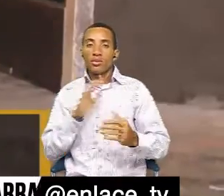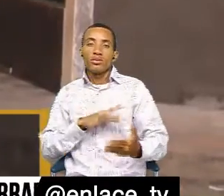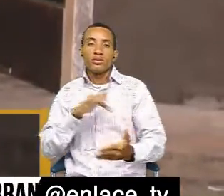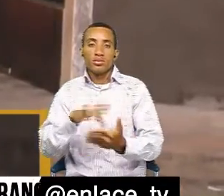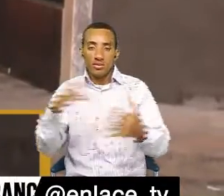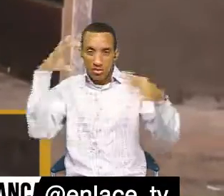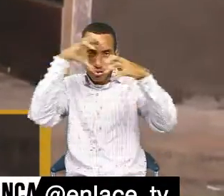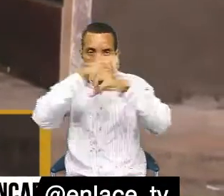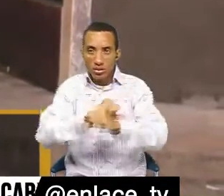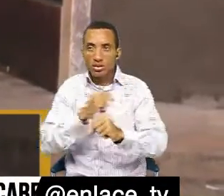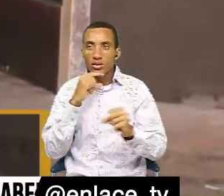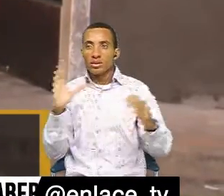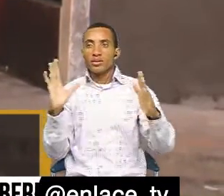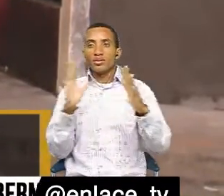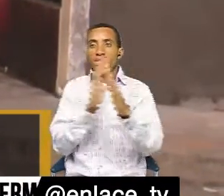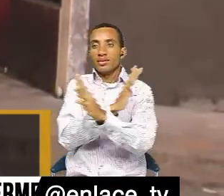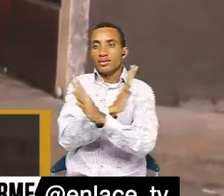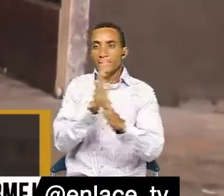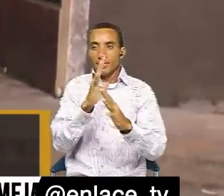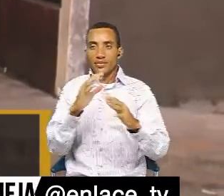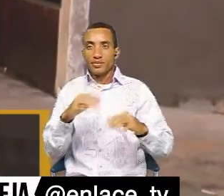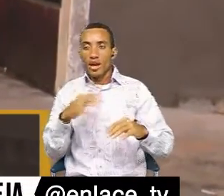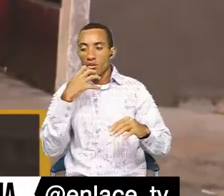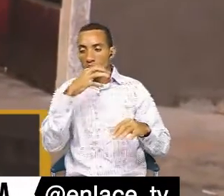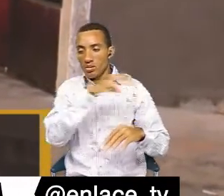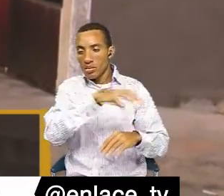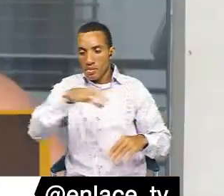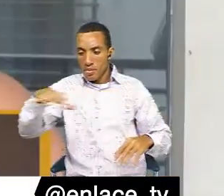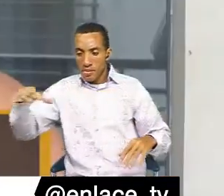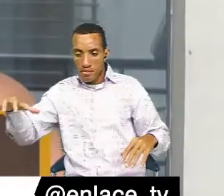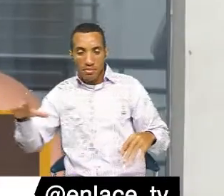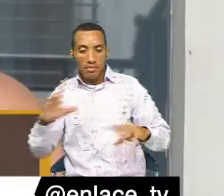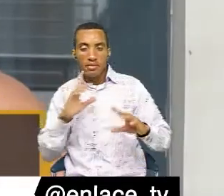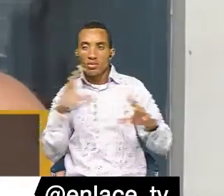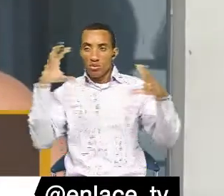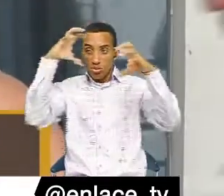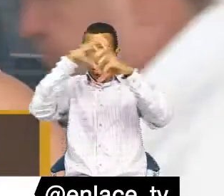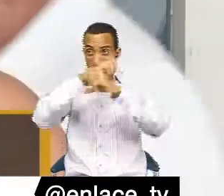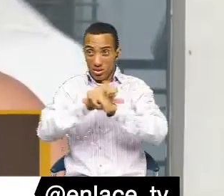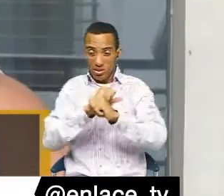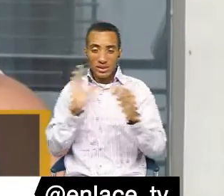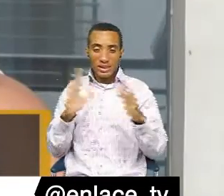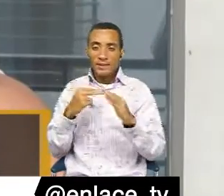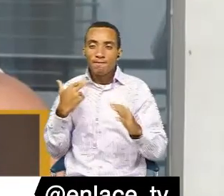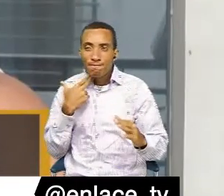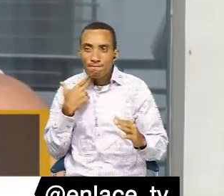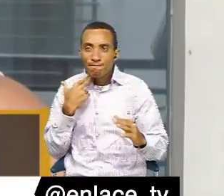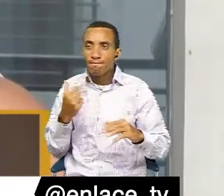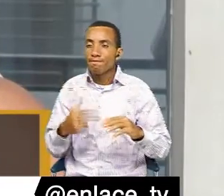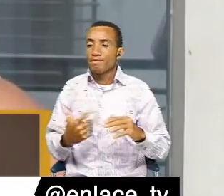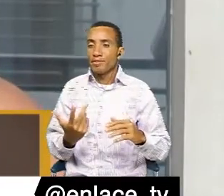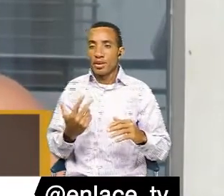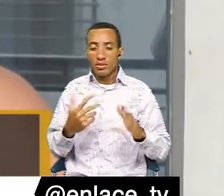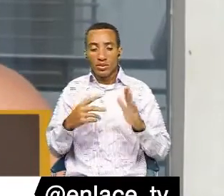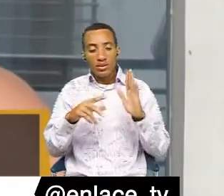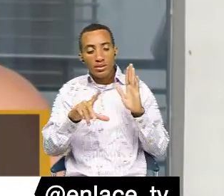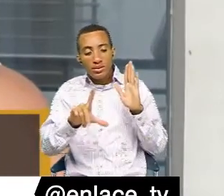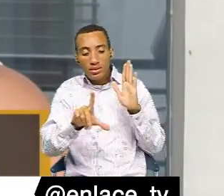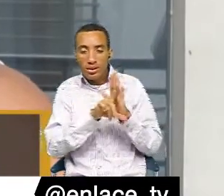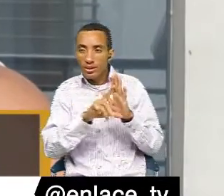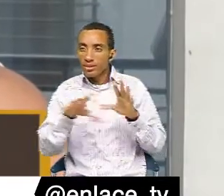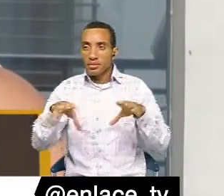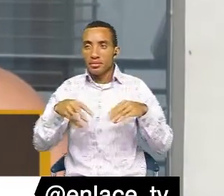nocturnos invadan el espacio público serán cerrados definitivamente. Que realmente no han acatado las medidas, ya llevamos